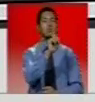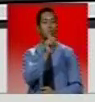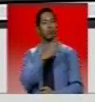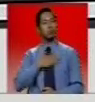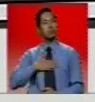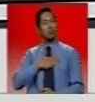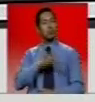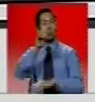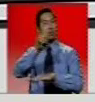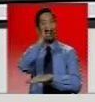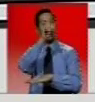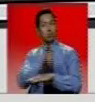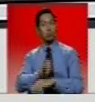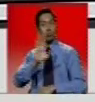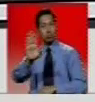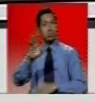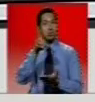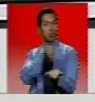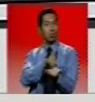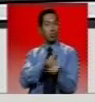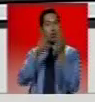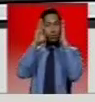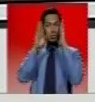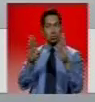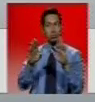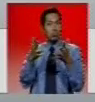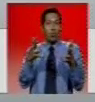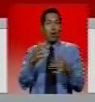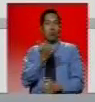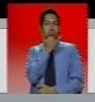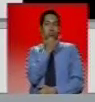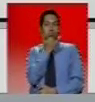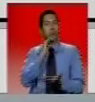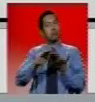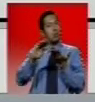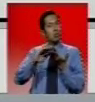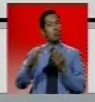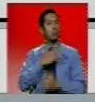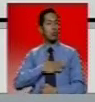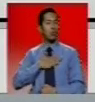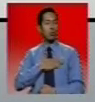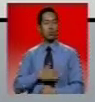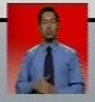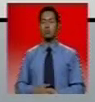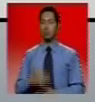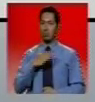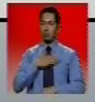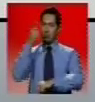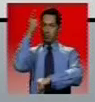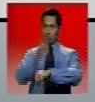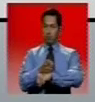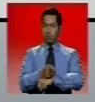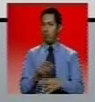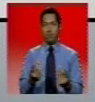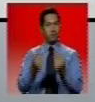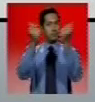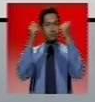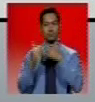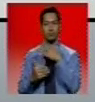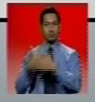pida disculpas por la mala atención he dispuesto que es para corrija inmediatamente